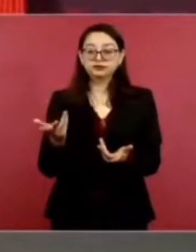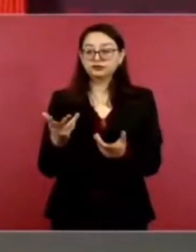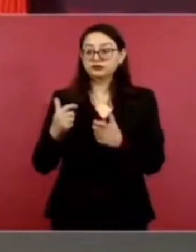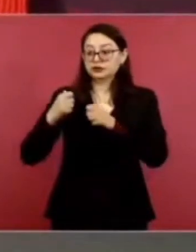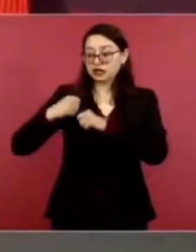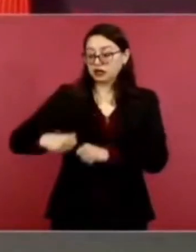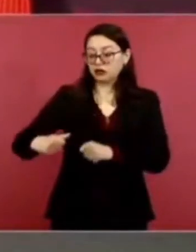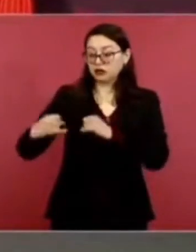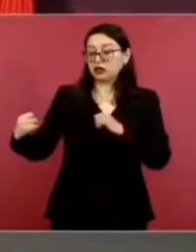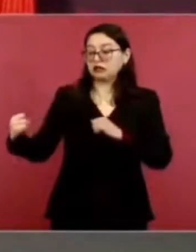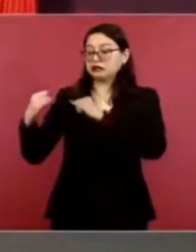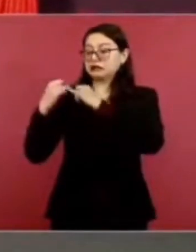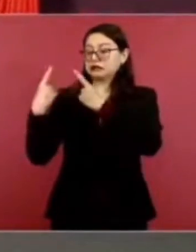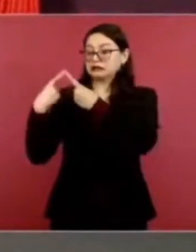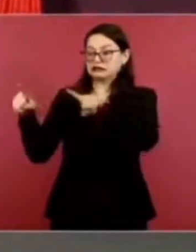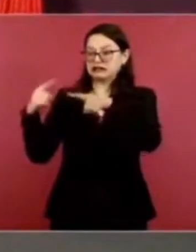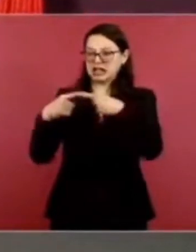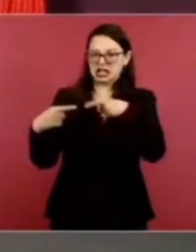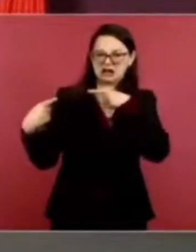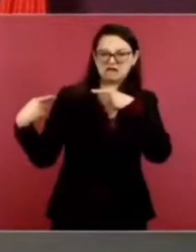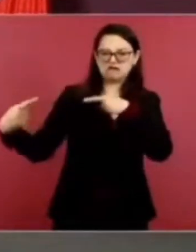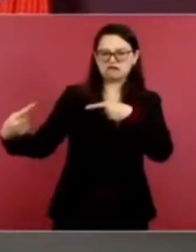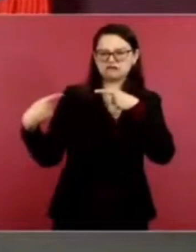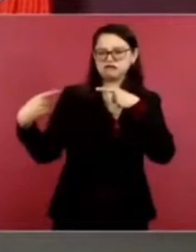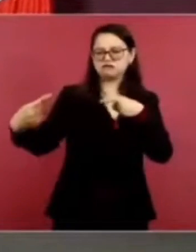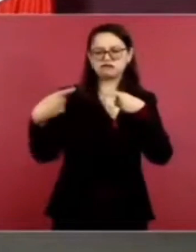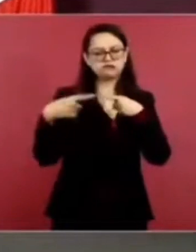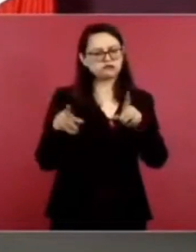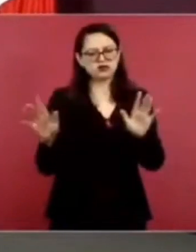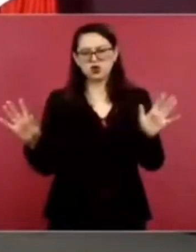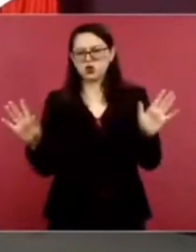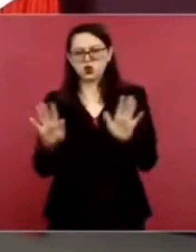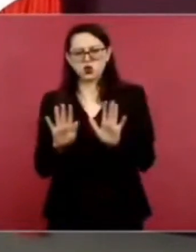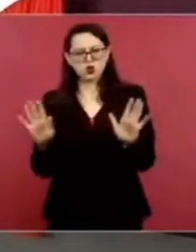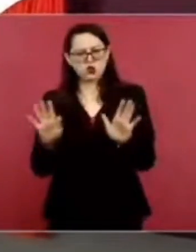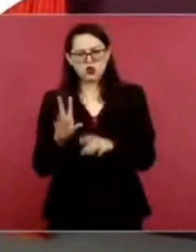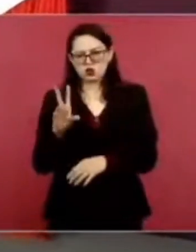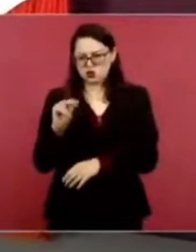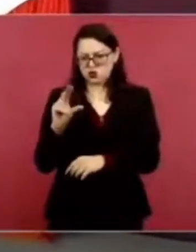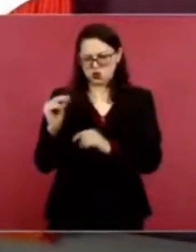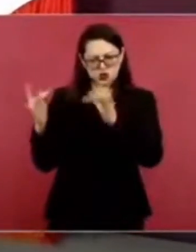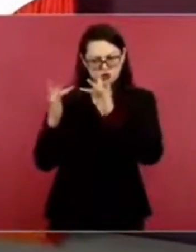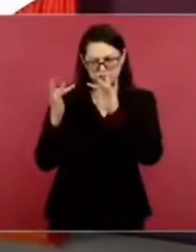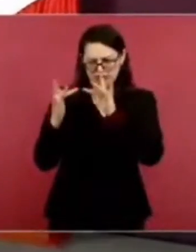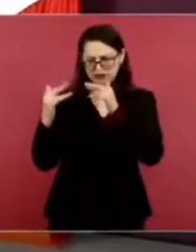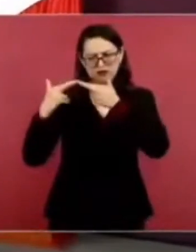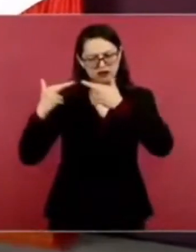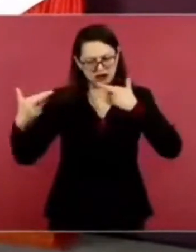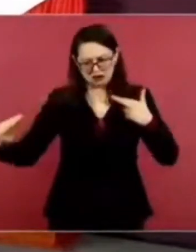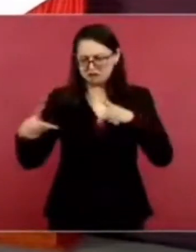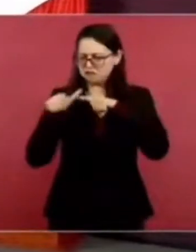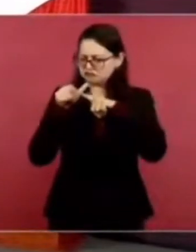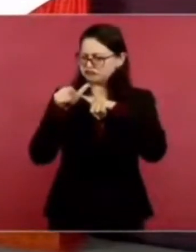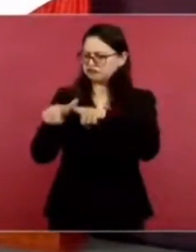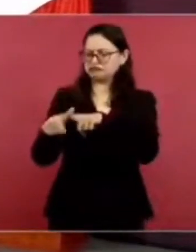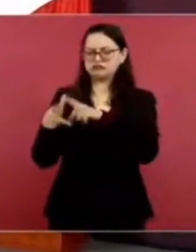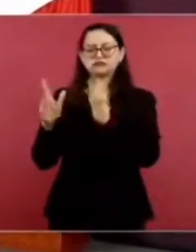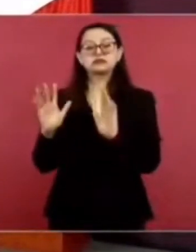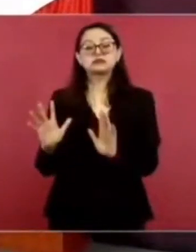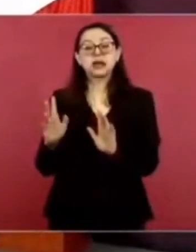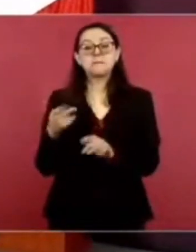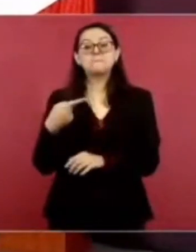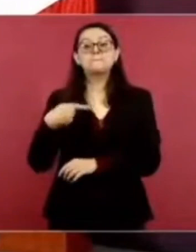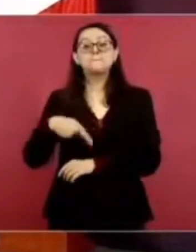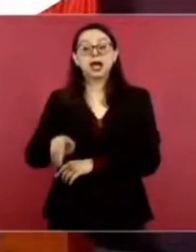otras autoridades y con otros poderes. Seguimos manteniendo relaciones, nada